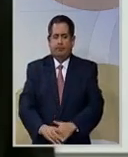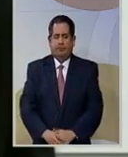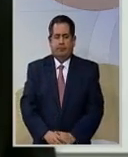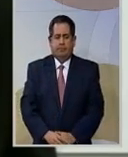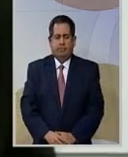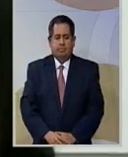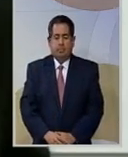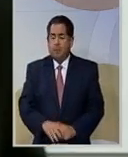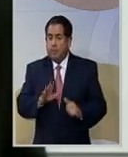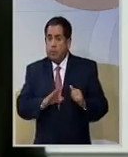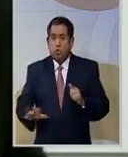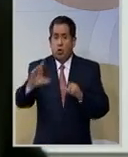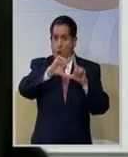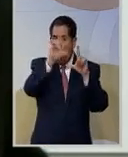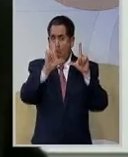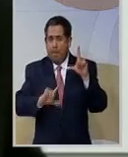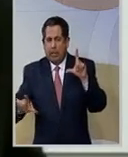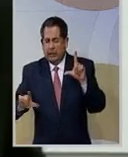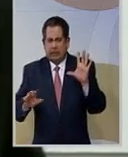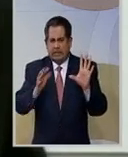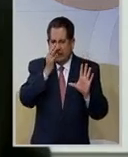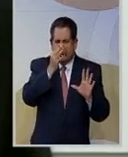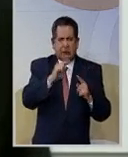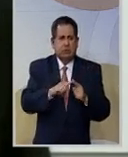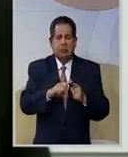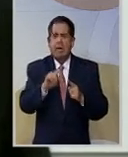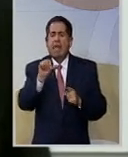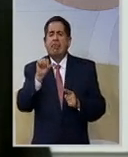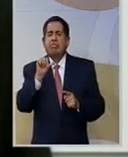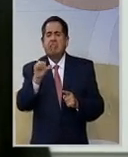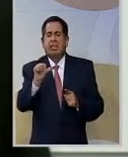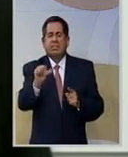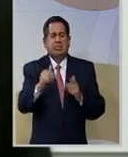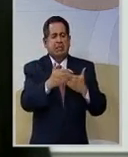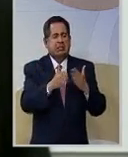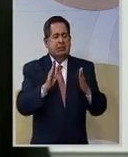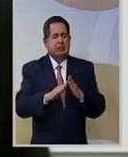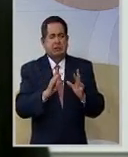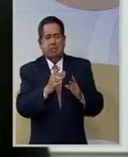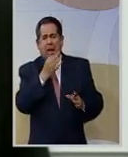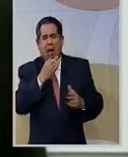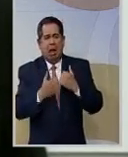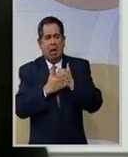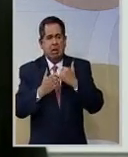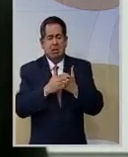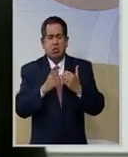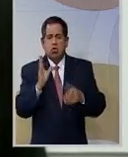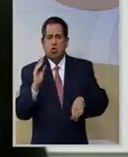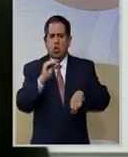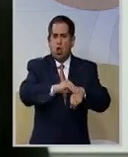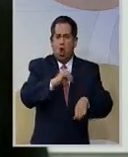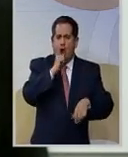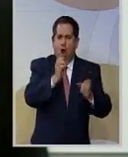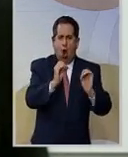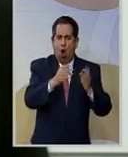En todo el país únicamente tenemos 16 casillas reportadas como no